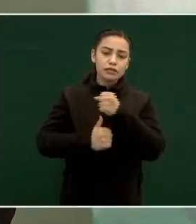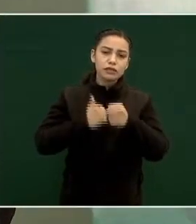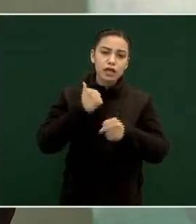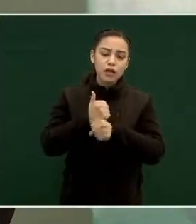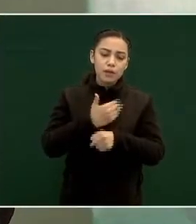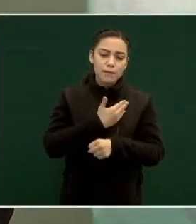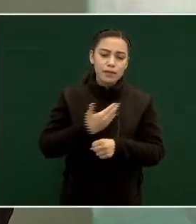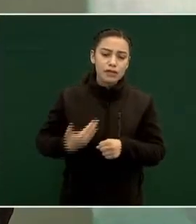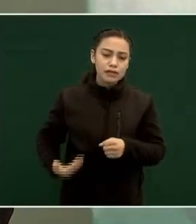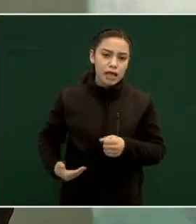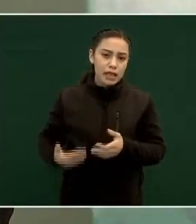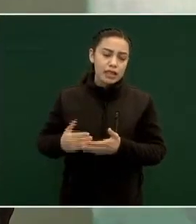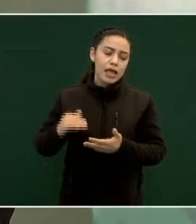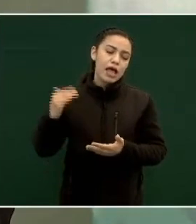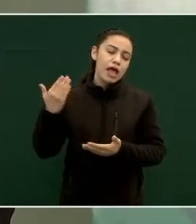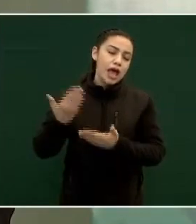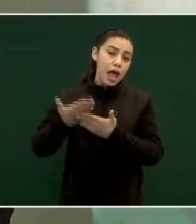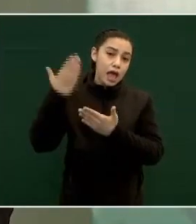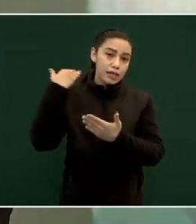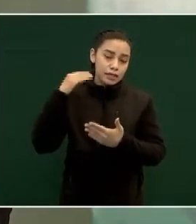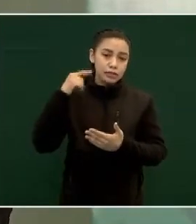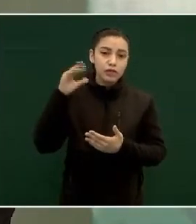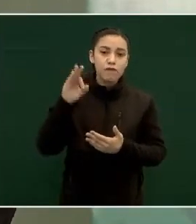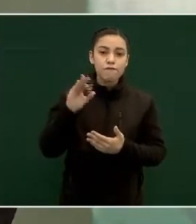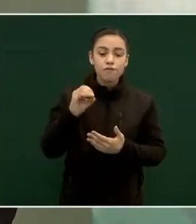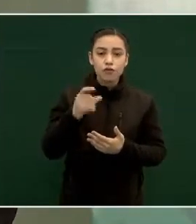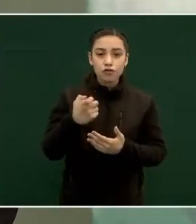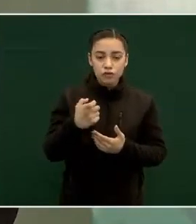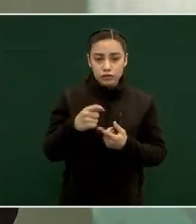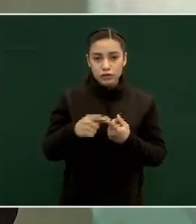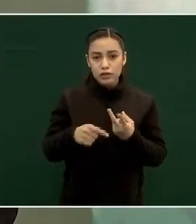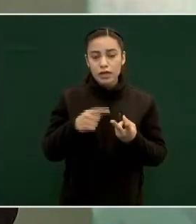Fox, de Calderón y de Peña Nieto.